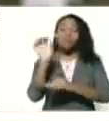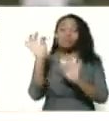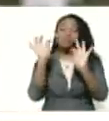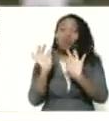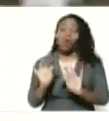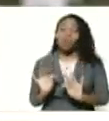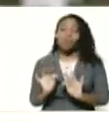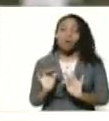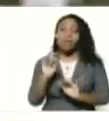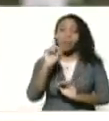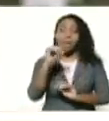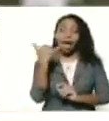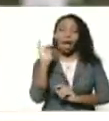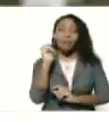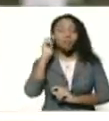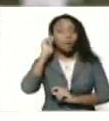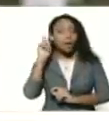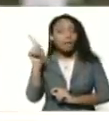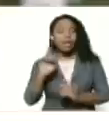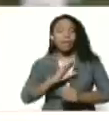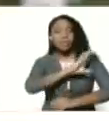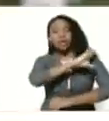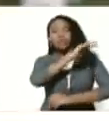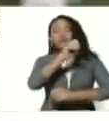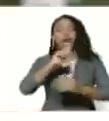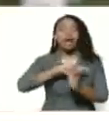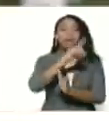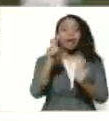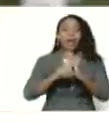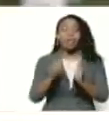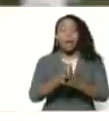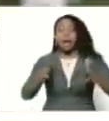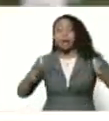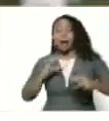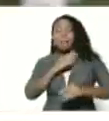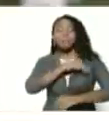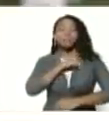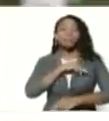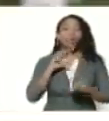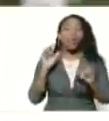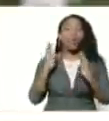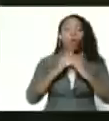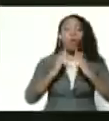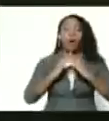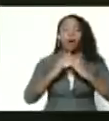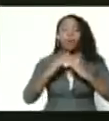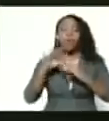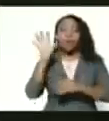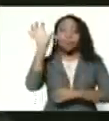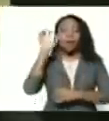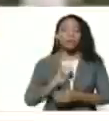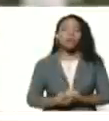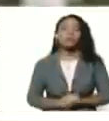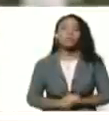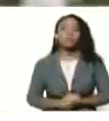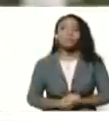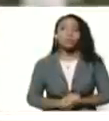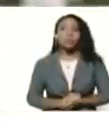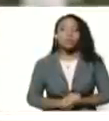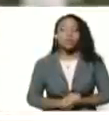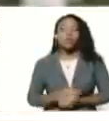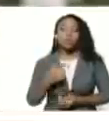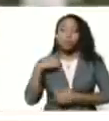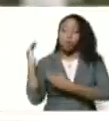está Isamar Rengifo, directora general de la Gran Misión Hogares de la Patria, del equipo de Hogares de la Patria. Traigo